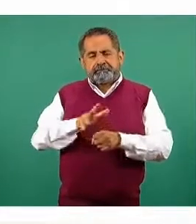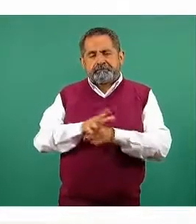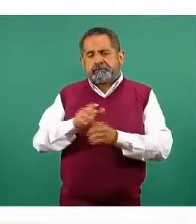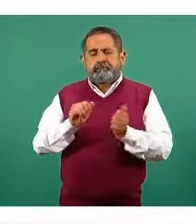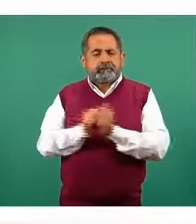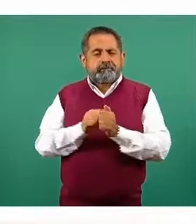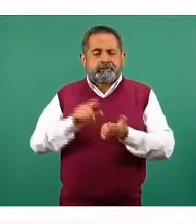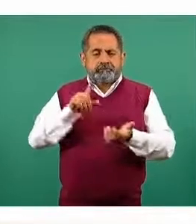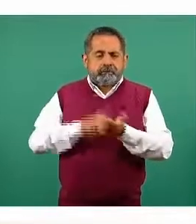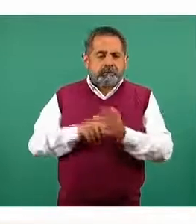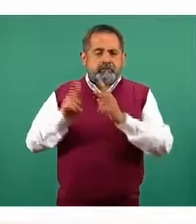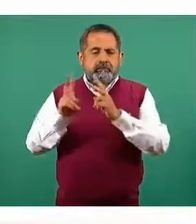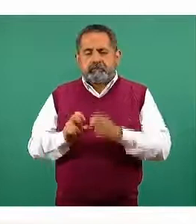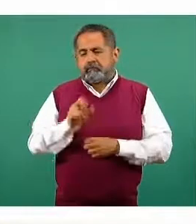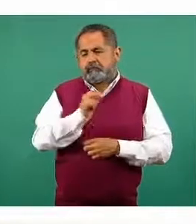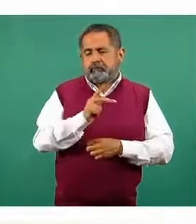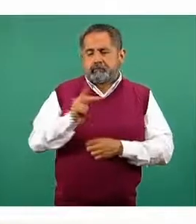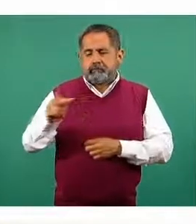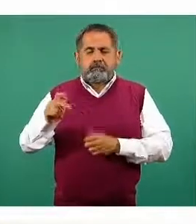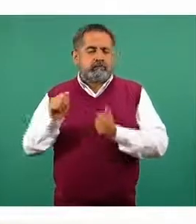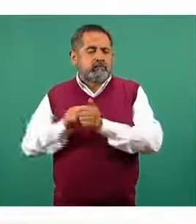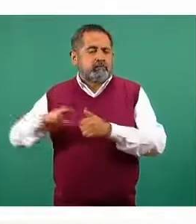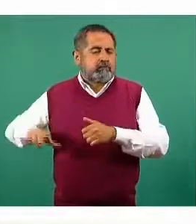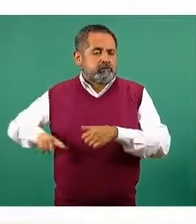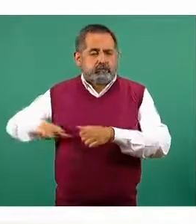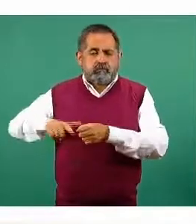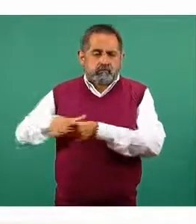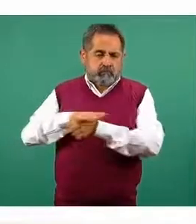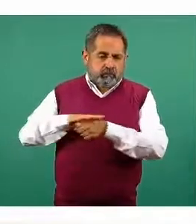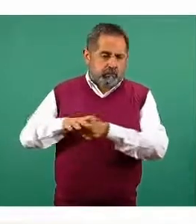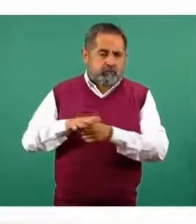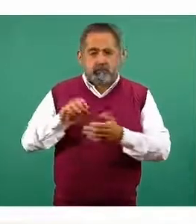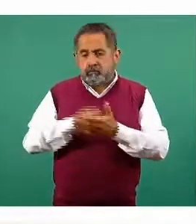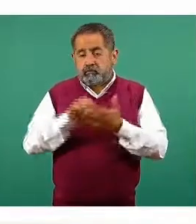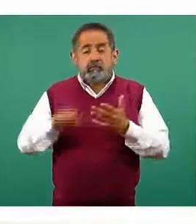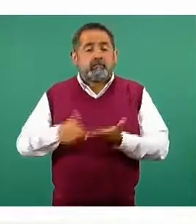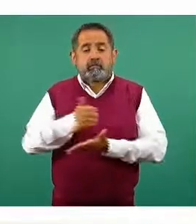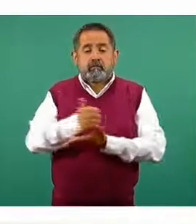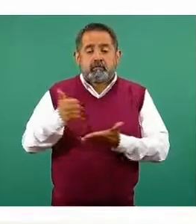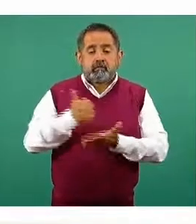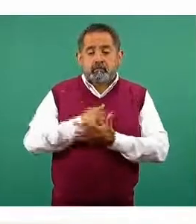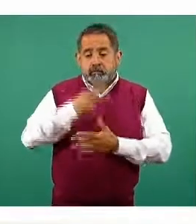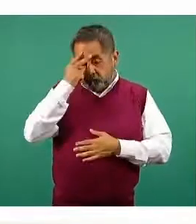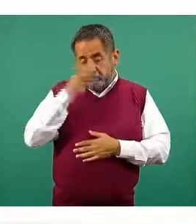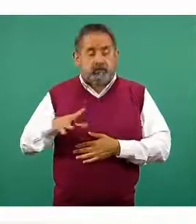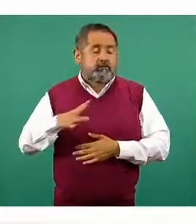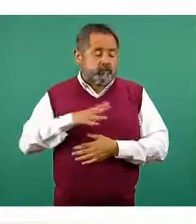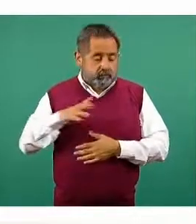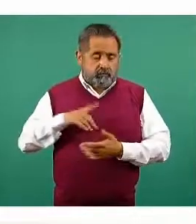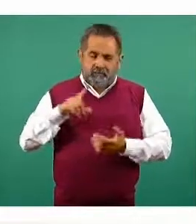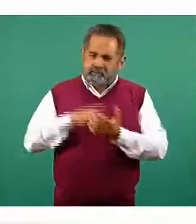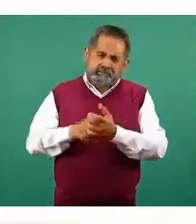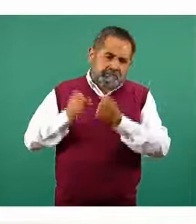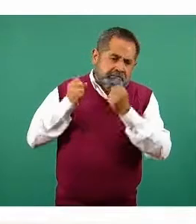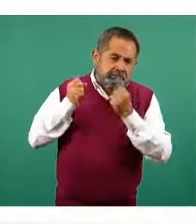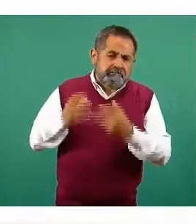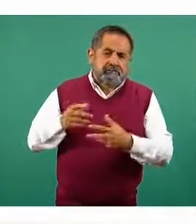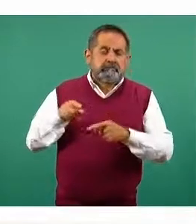en diferentes plataformas de gobiernos locales. Por ejemplo, la Ciudad de México tiene mucha